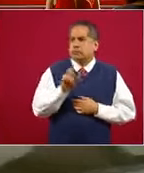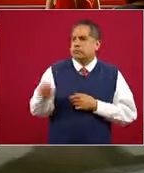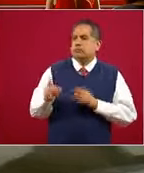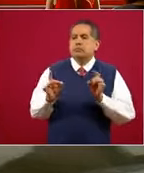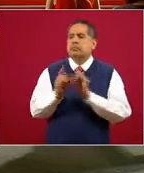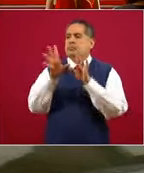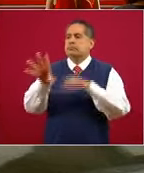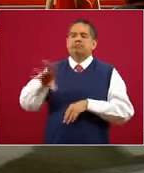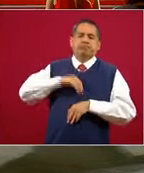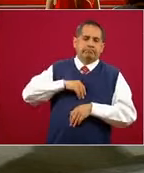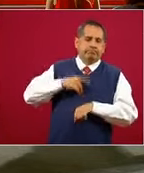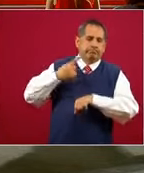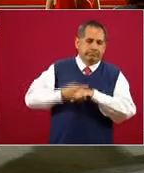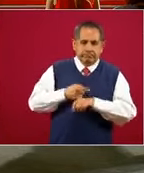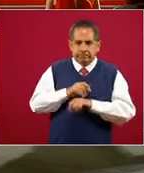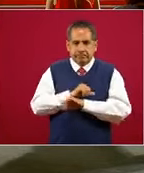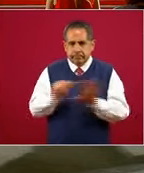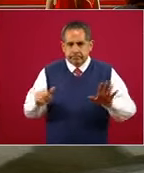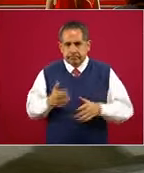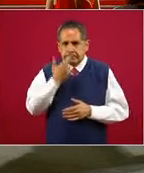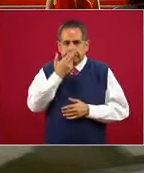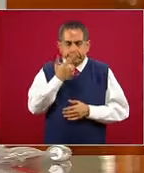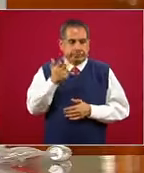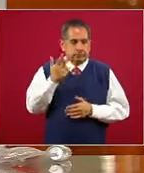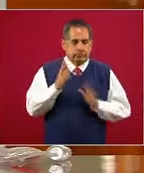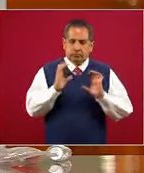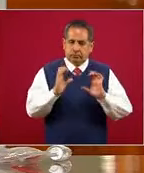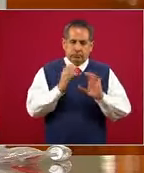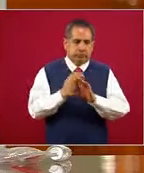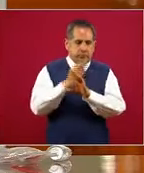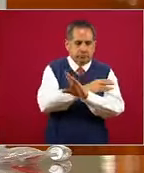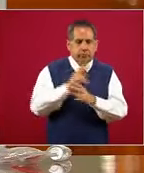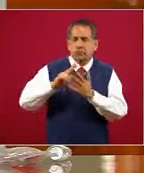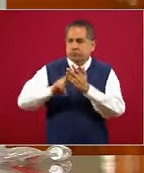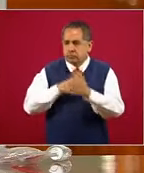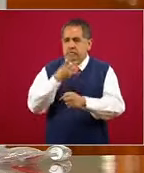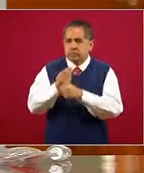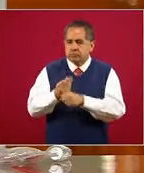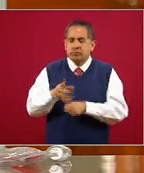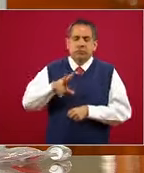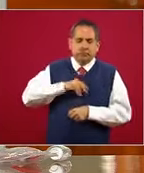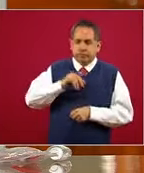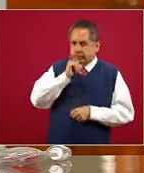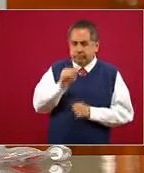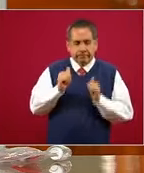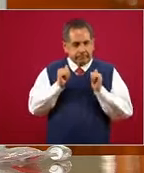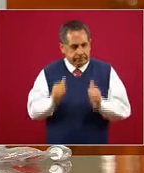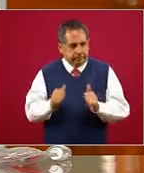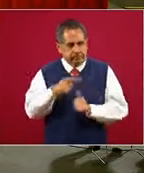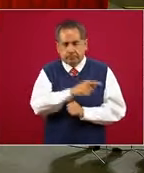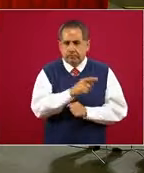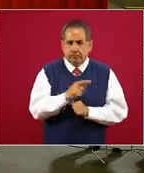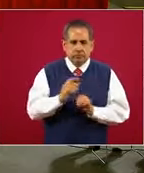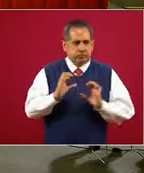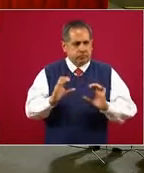ciertos riesgos para que no se vuelvan a exponer al virus, y así asegurarnos que las personas permanezcan sin la